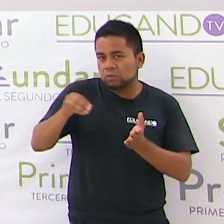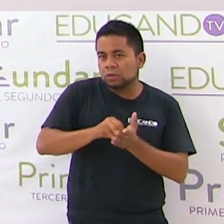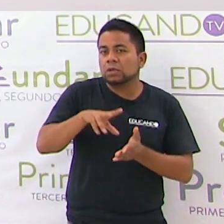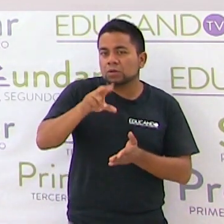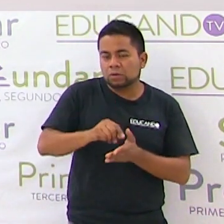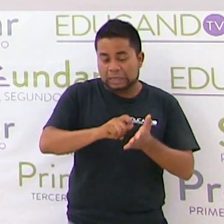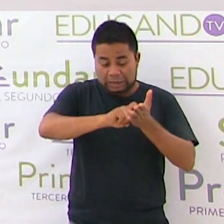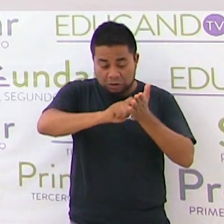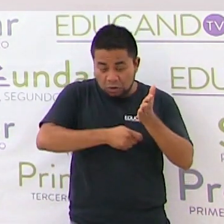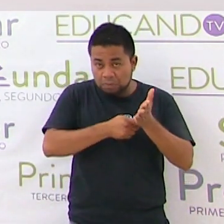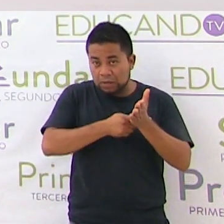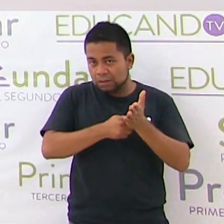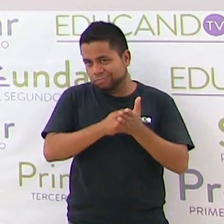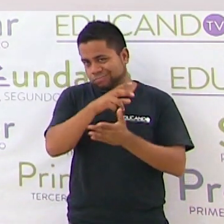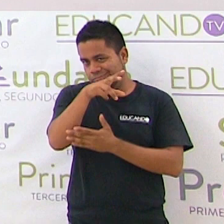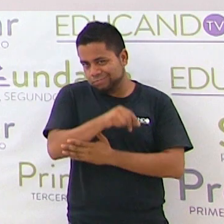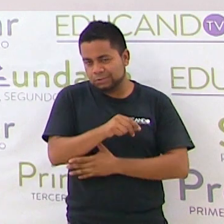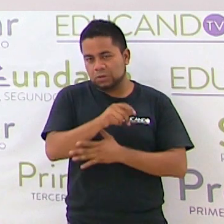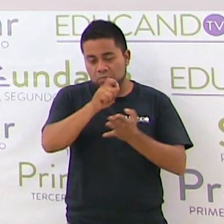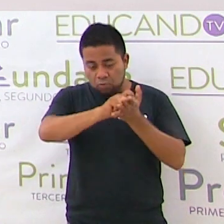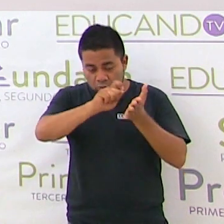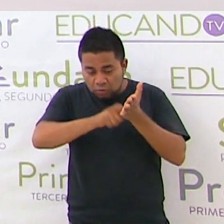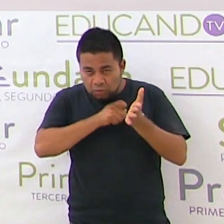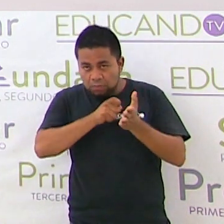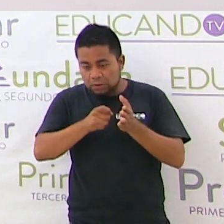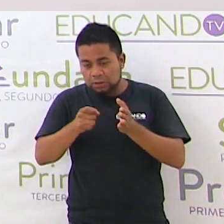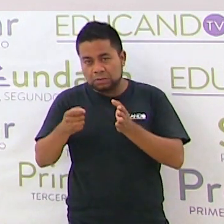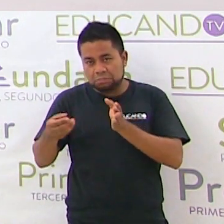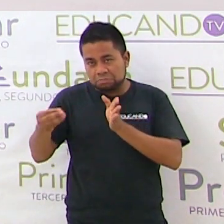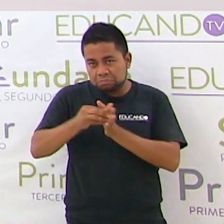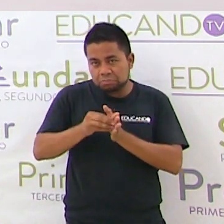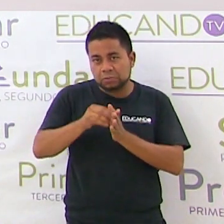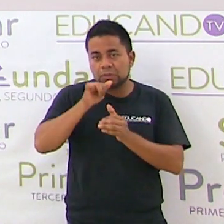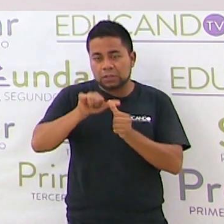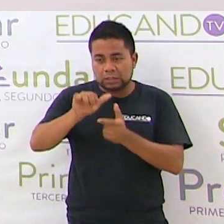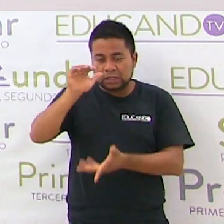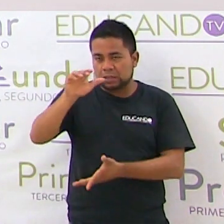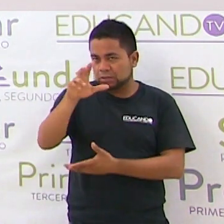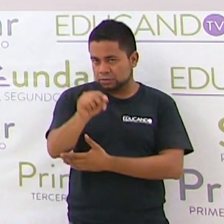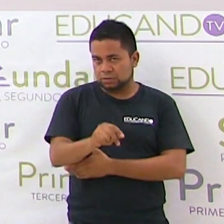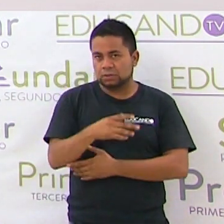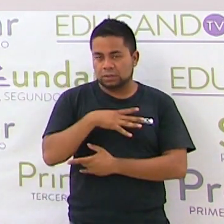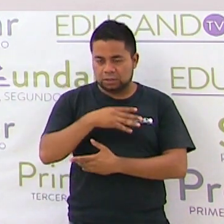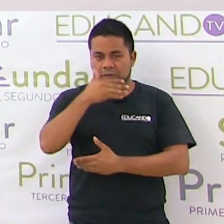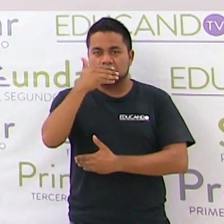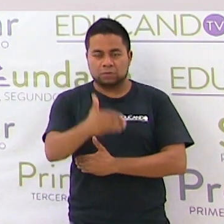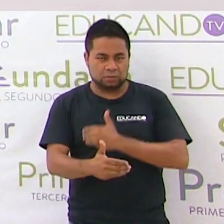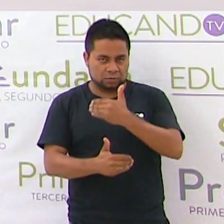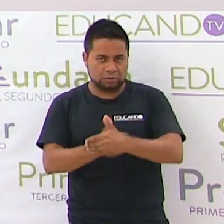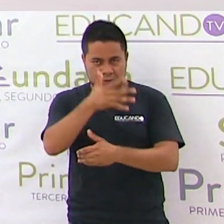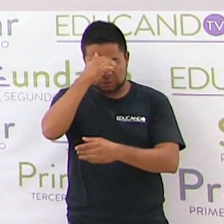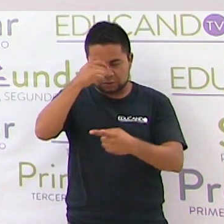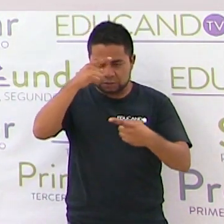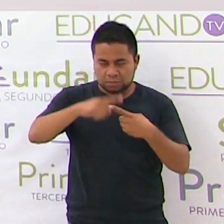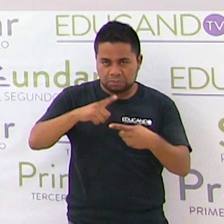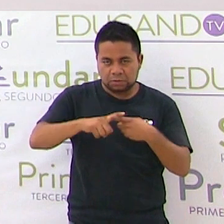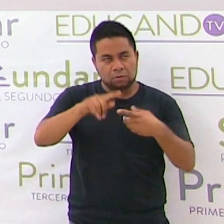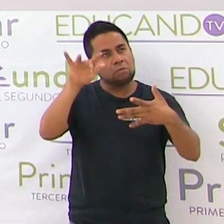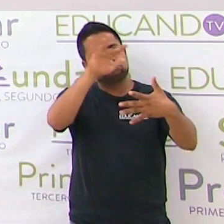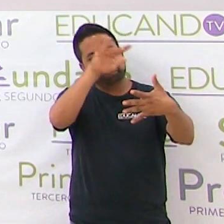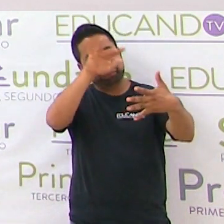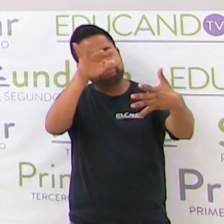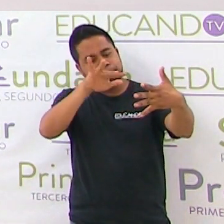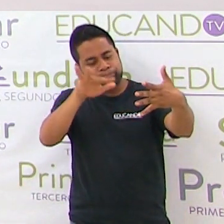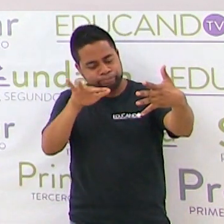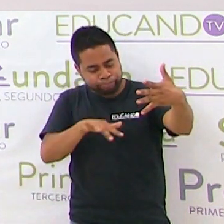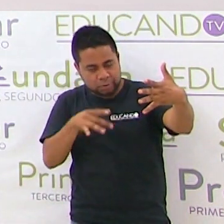de coma. Ahí no debe ir la mayúscula. Entonces ya llevamos 2 pasos, acuérdense. 1, leer